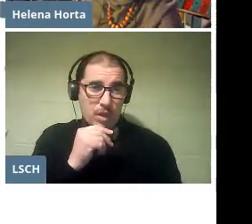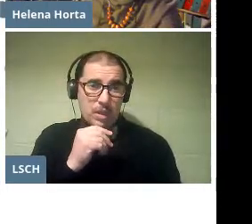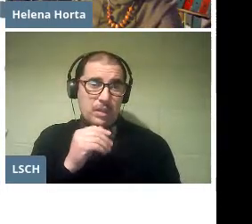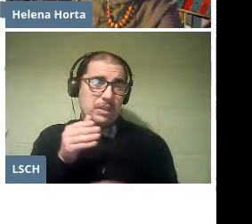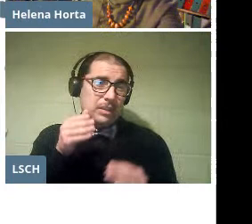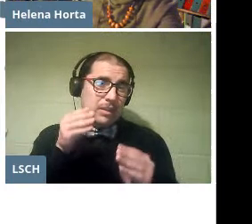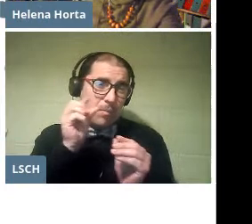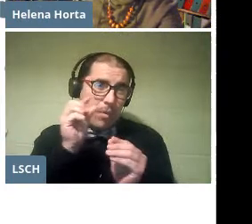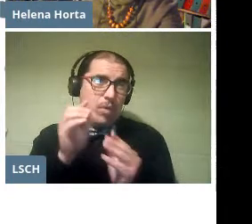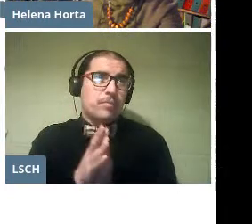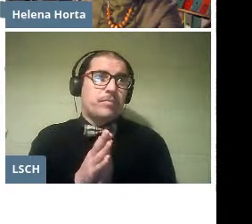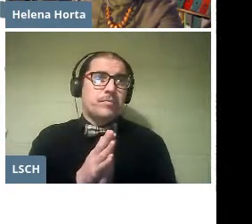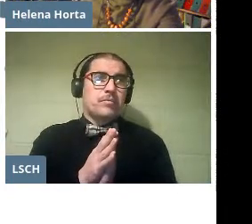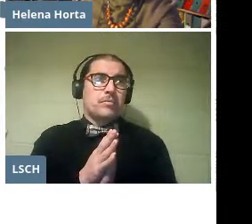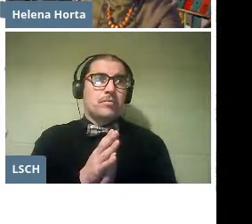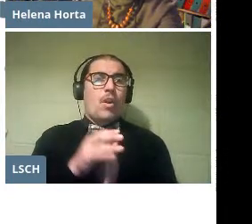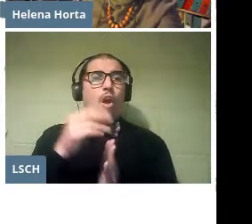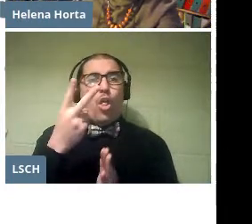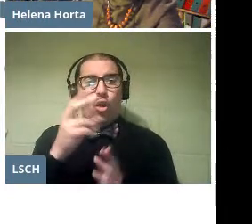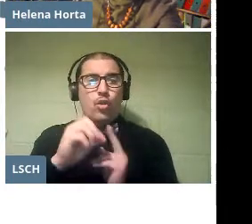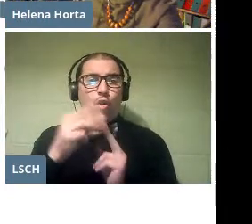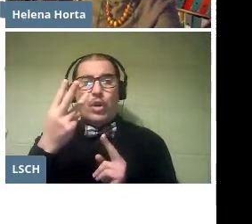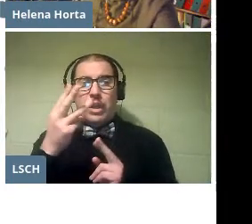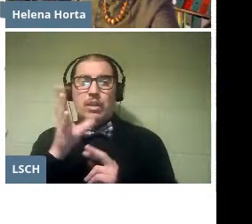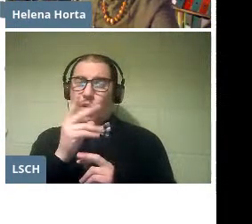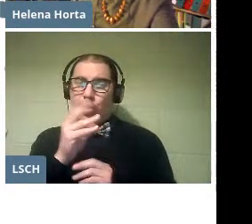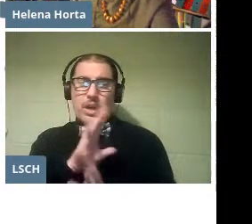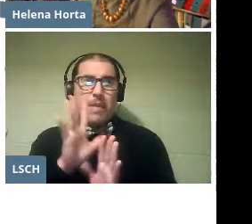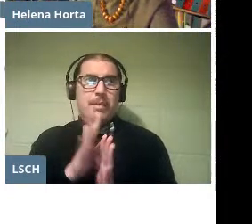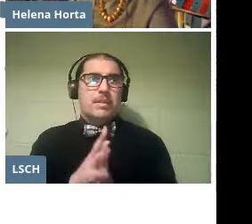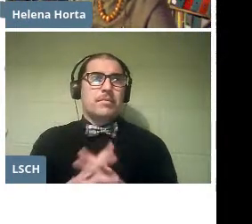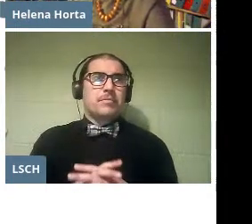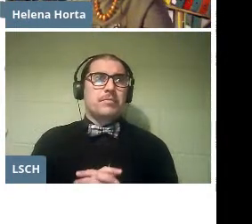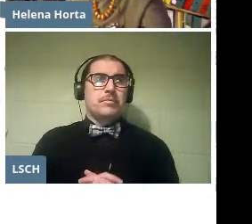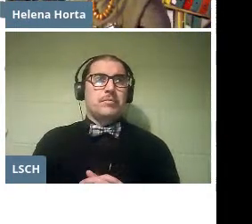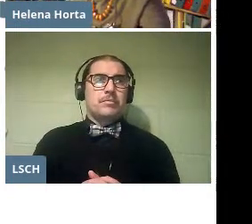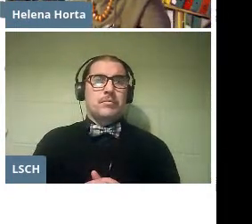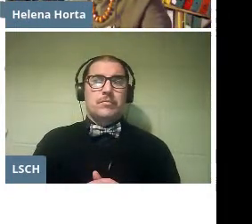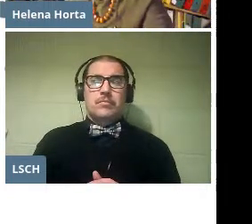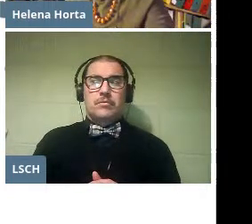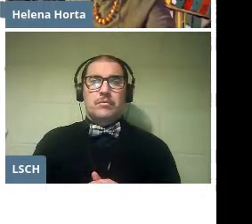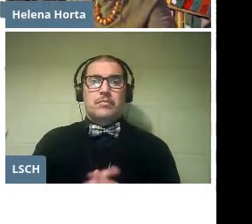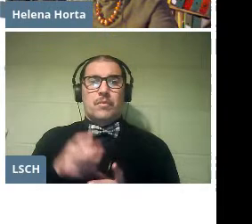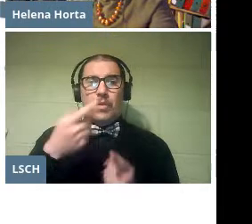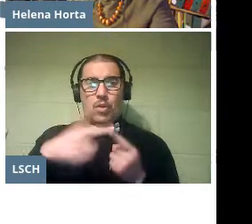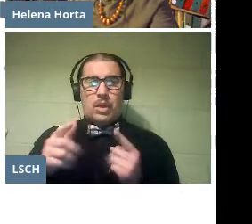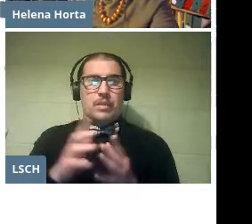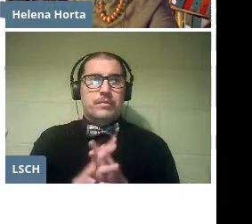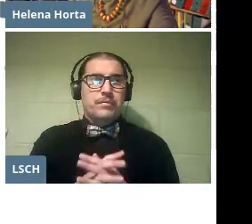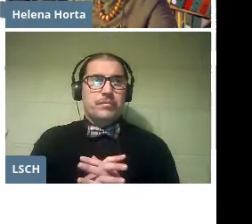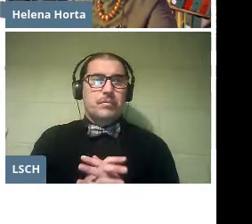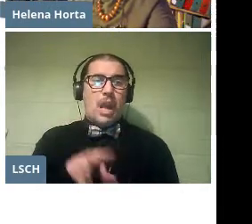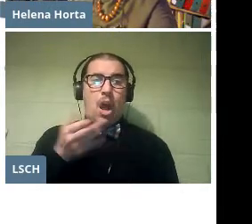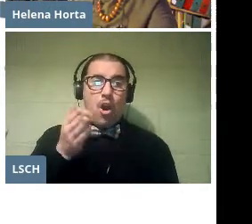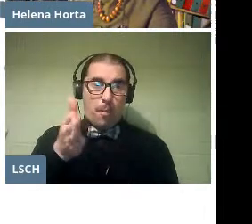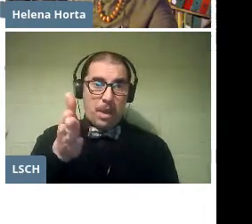limitada, bicromía o monocromía. La próxima, por favor. Por el contrario, los pescadores, de los cuales les hablamos